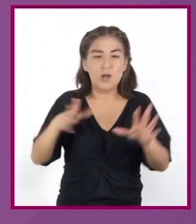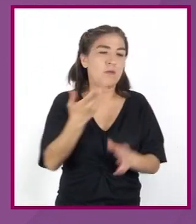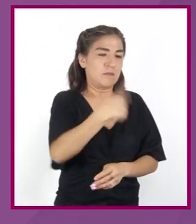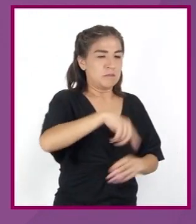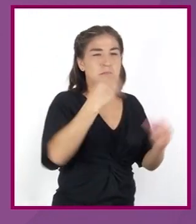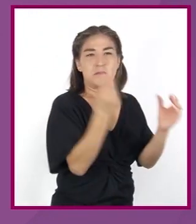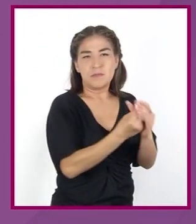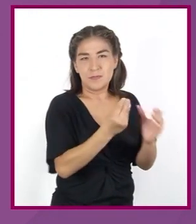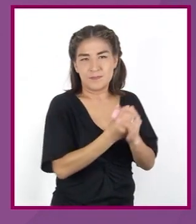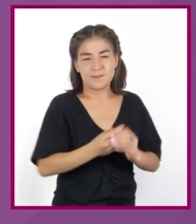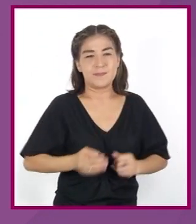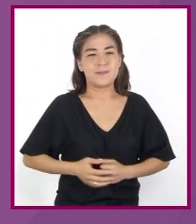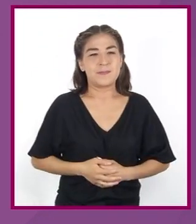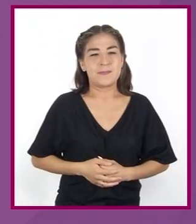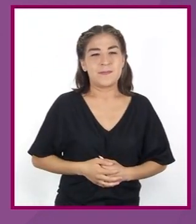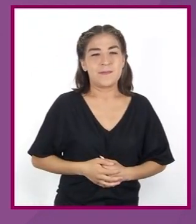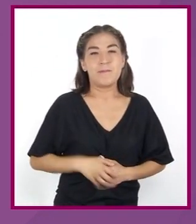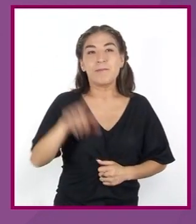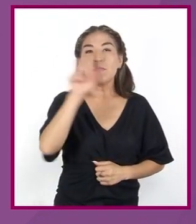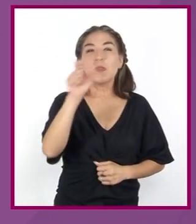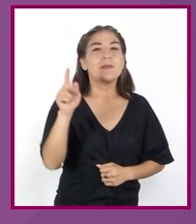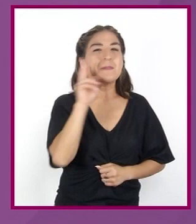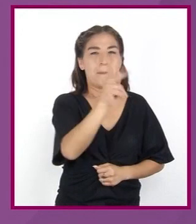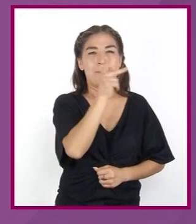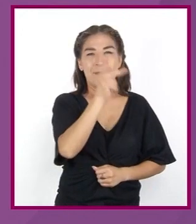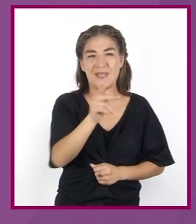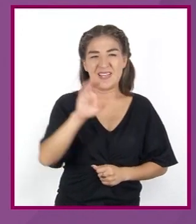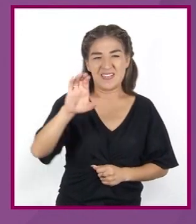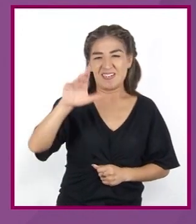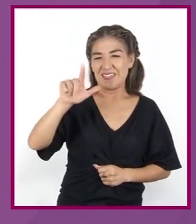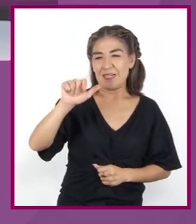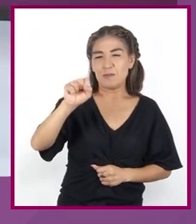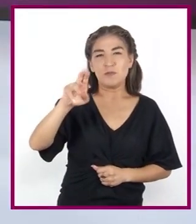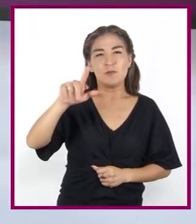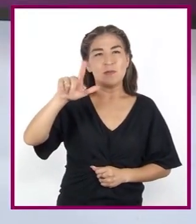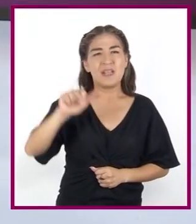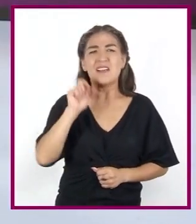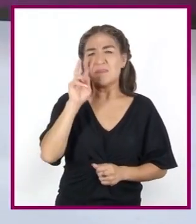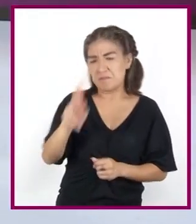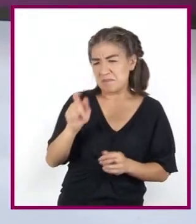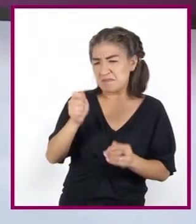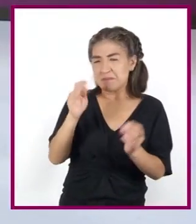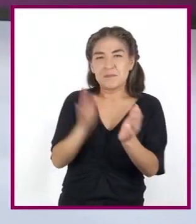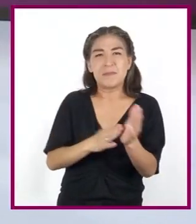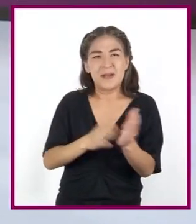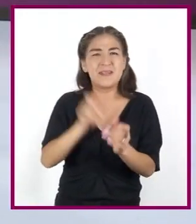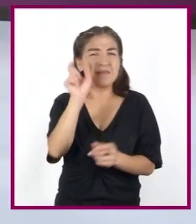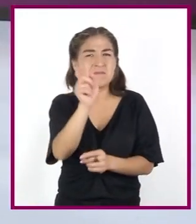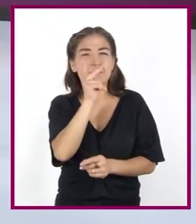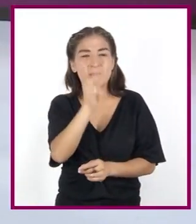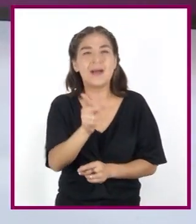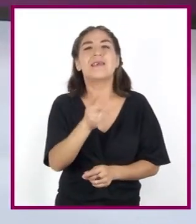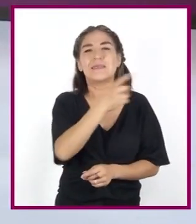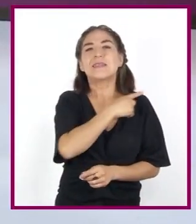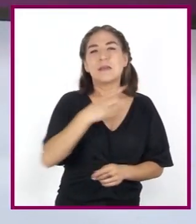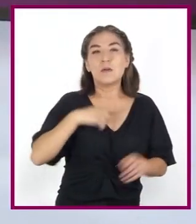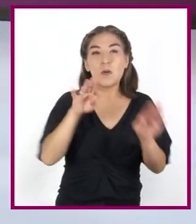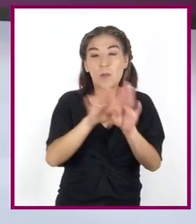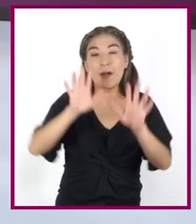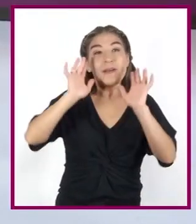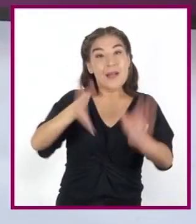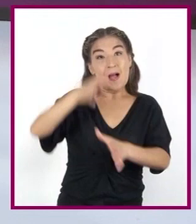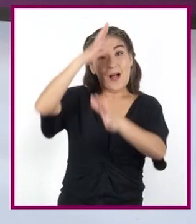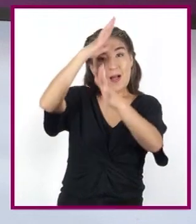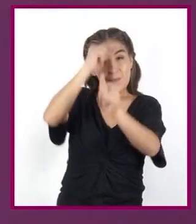condición. Cuando vean la palabra cláusula en algún documento, recuerden que se trata de las condiciones bajo